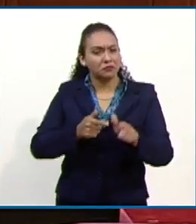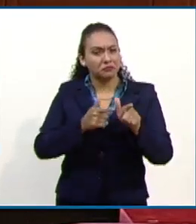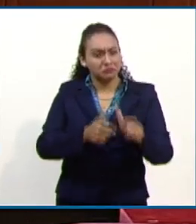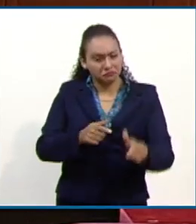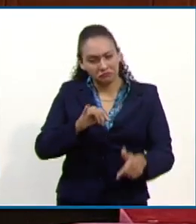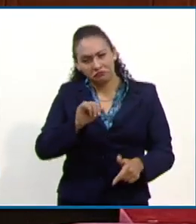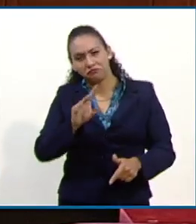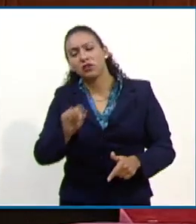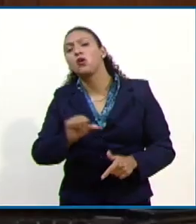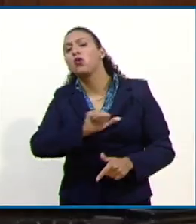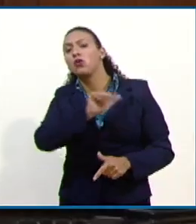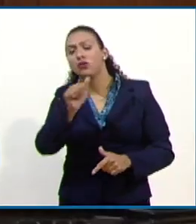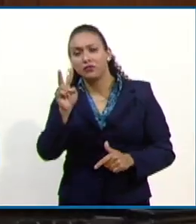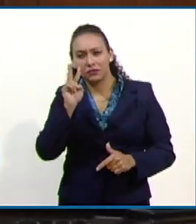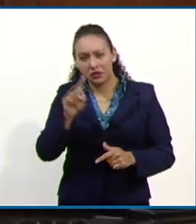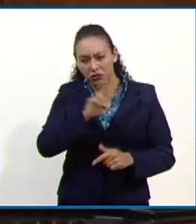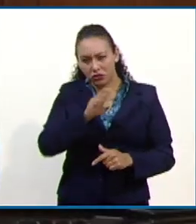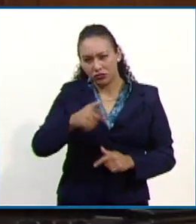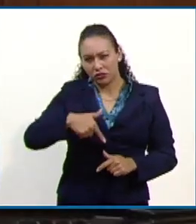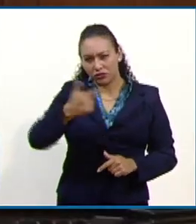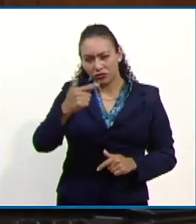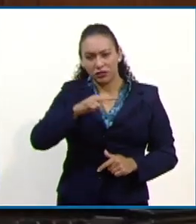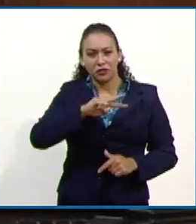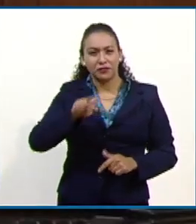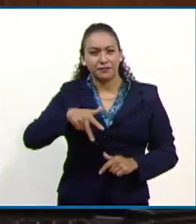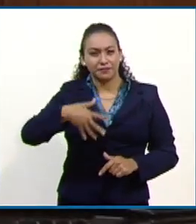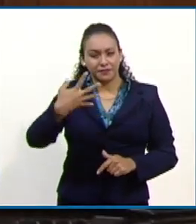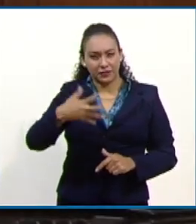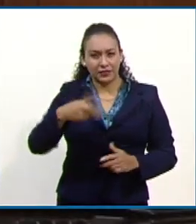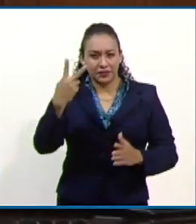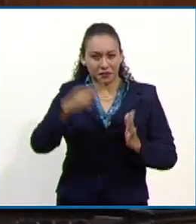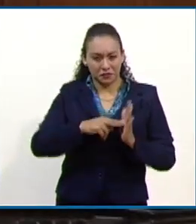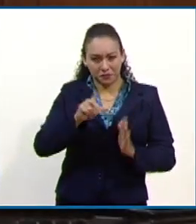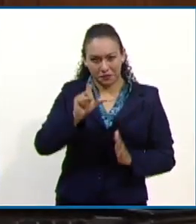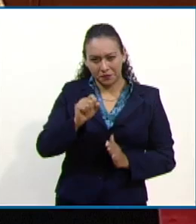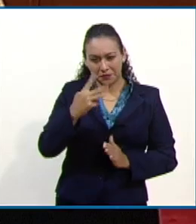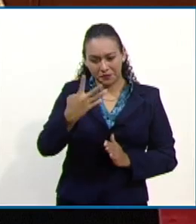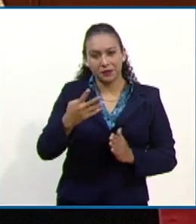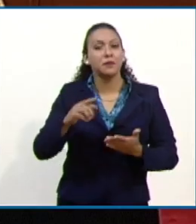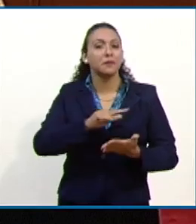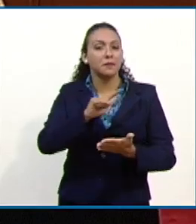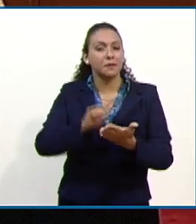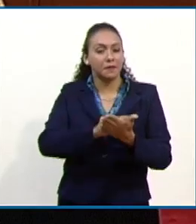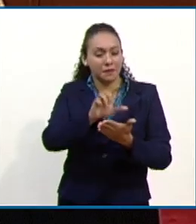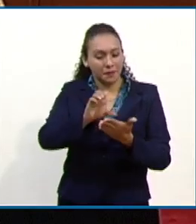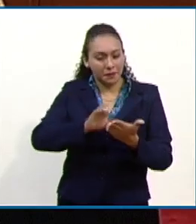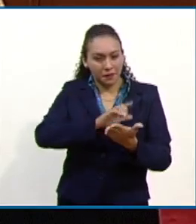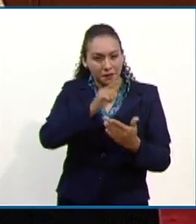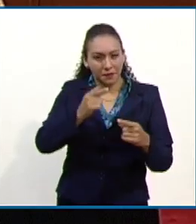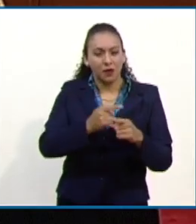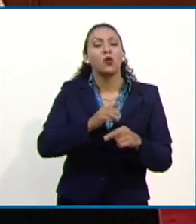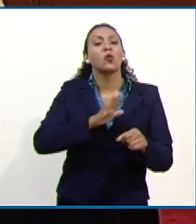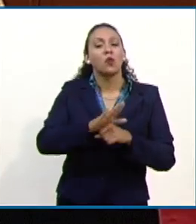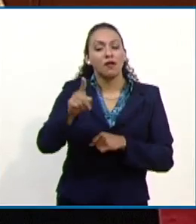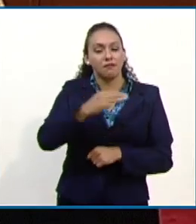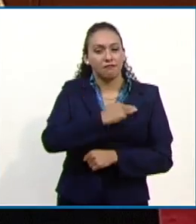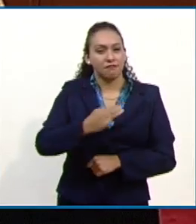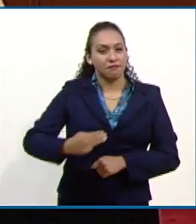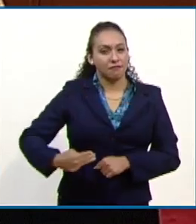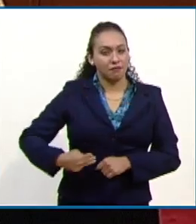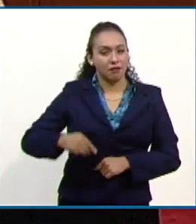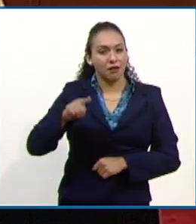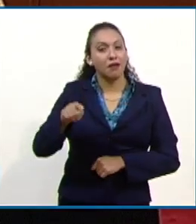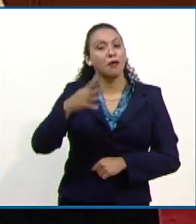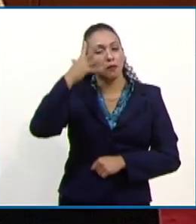controversias constitucionales 212 y 215 de 2024, promovidas respectivamente por el municipio de